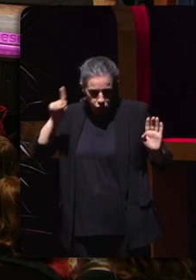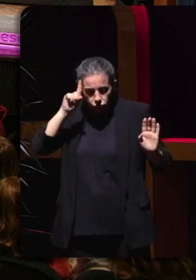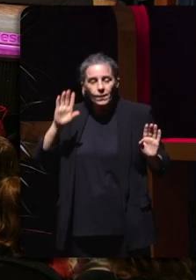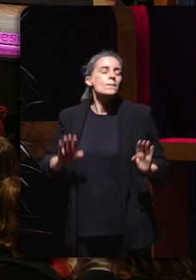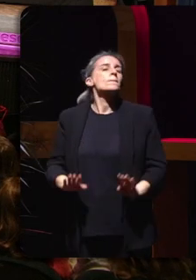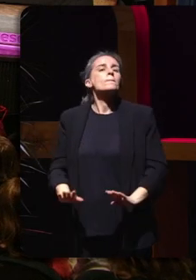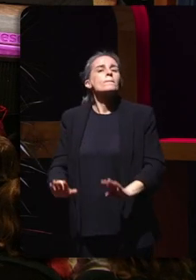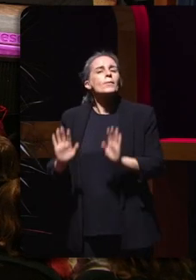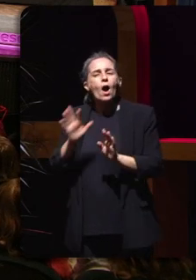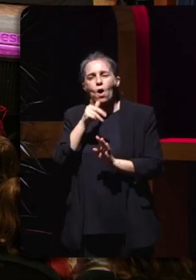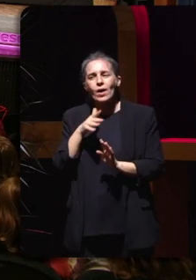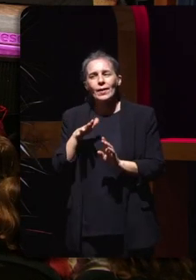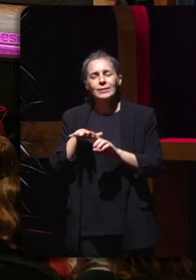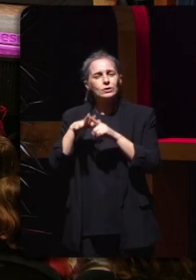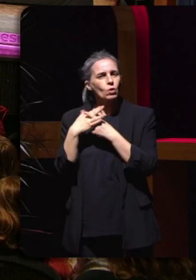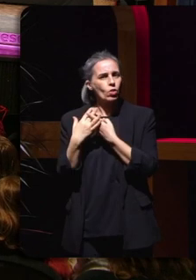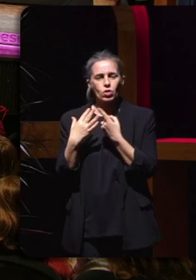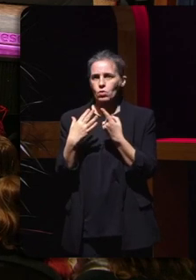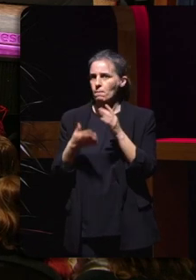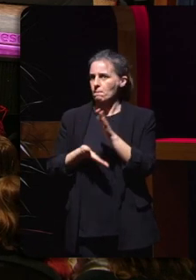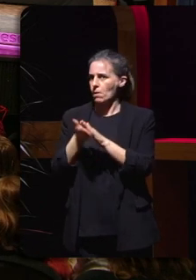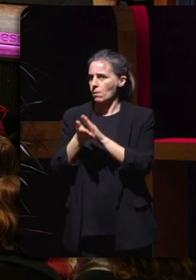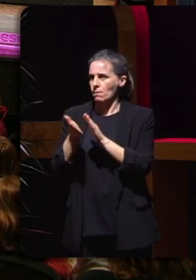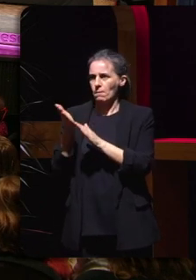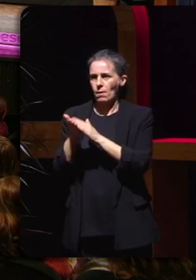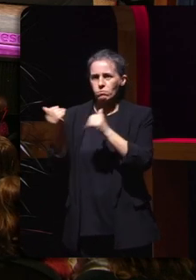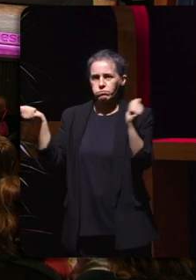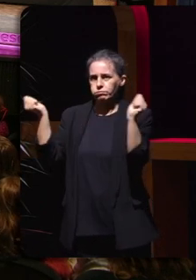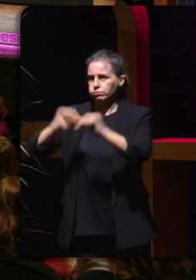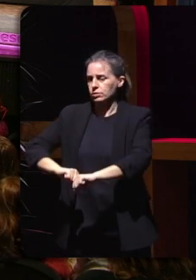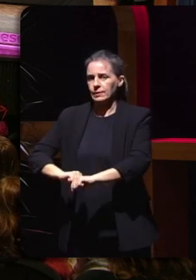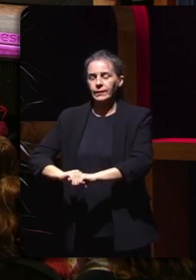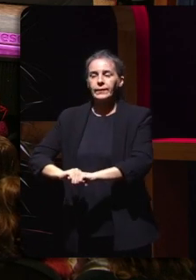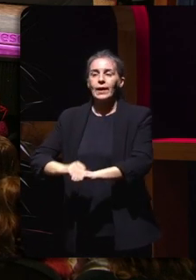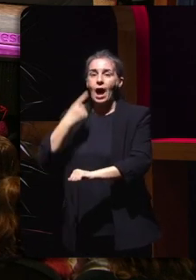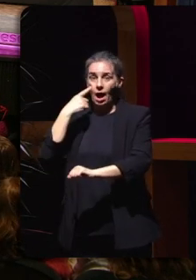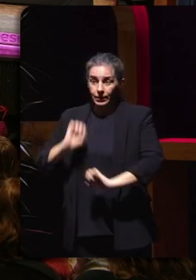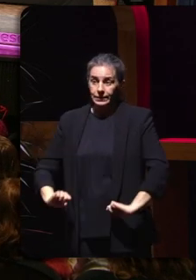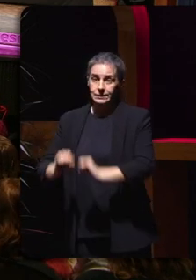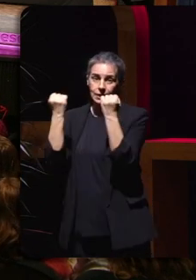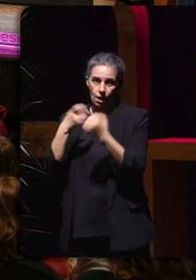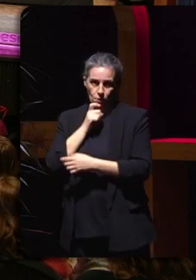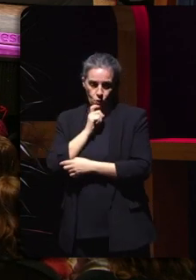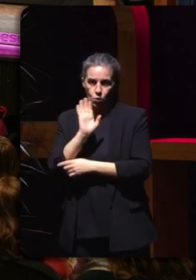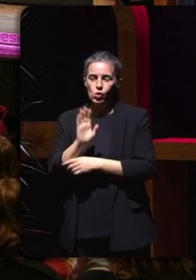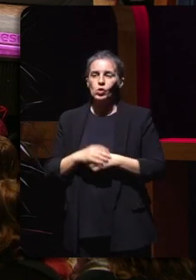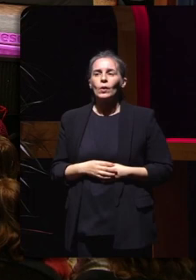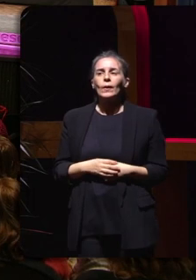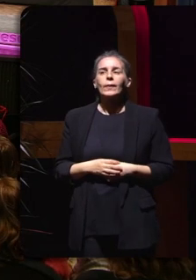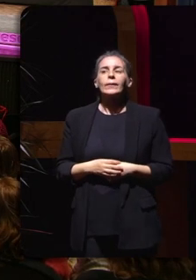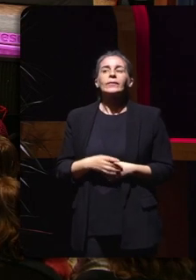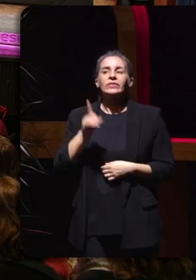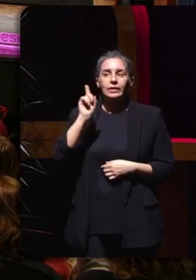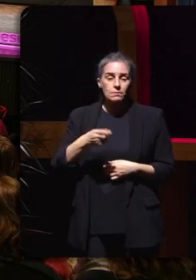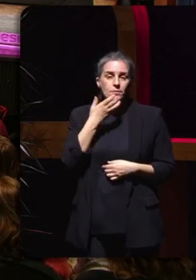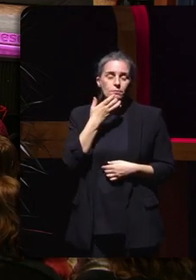están en un abismo y veremos Cómo cómo saltan ese Abismo y creo que en cierta medida a pesar de